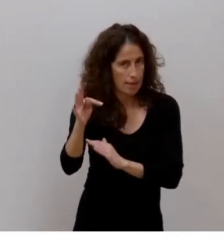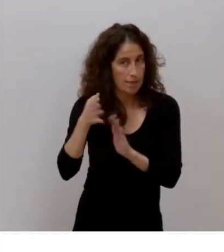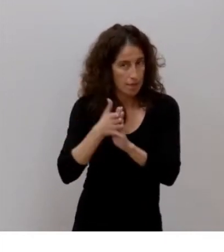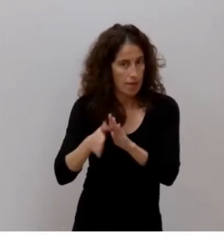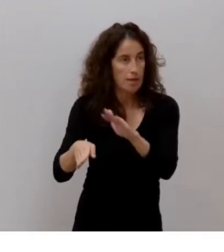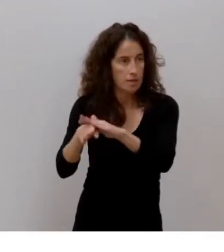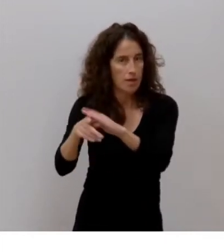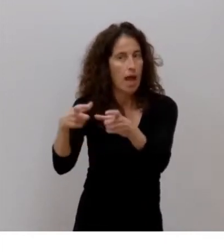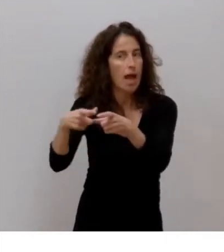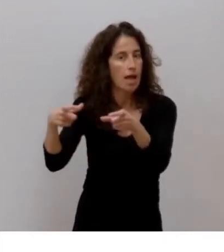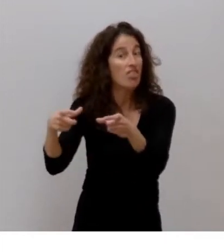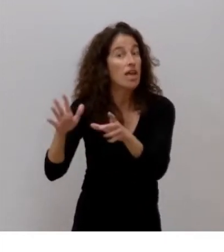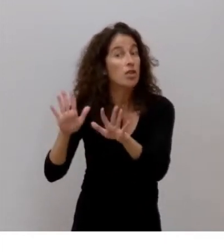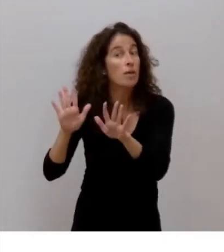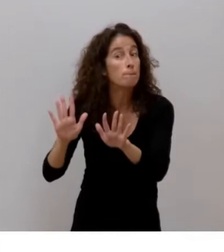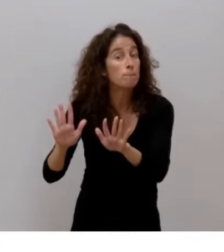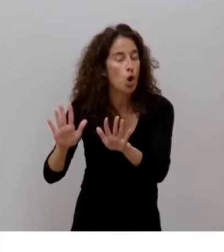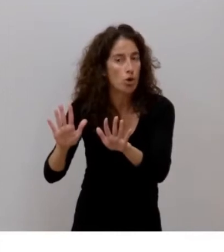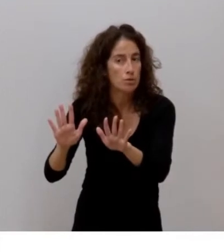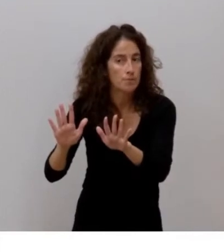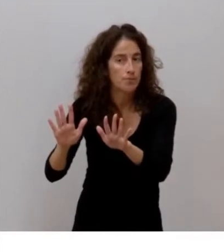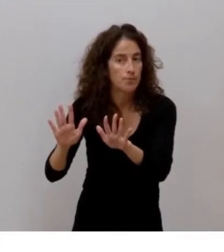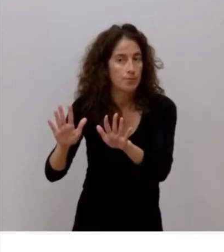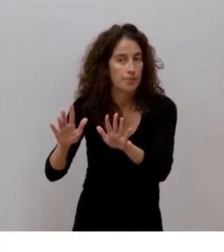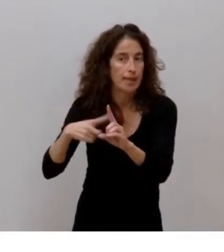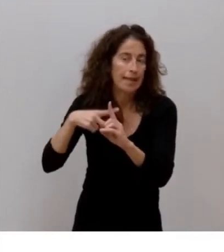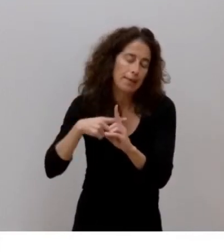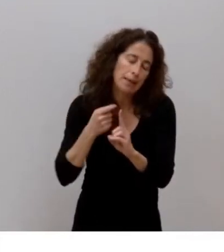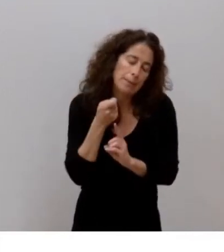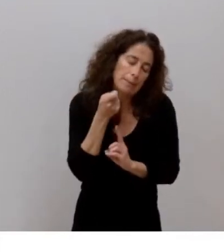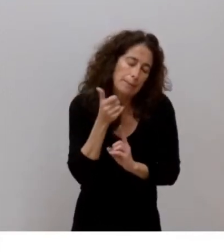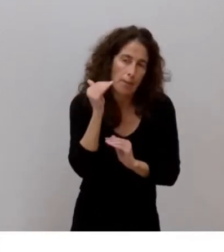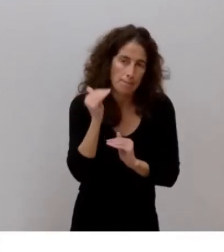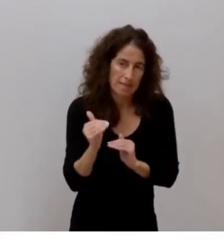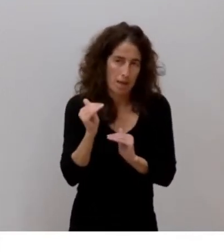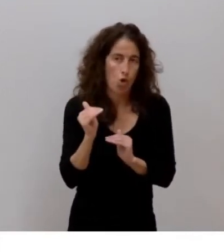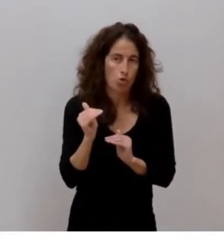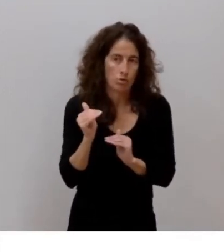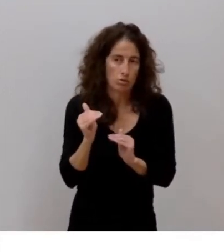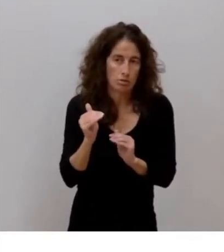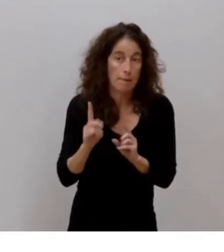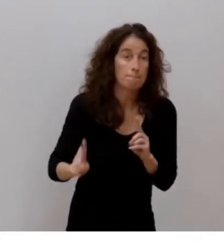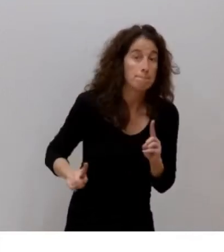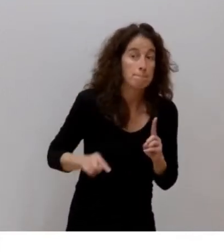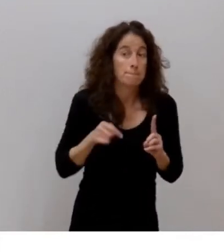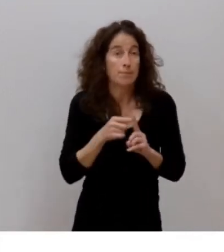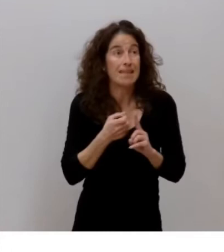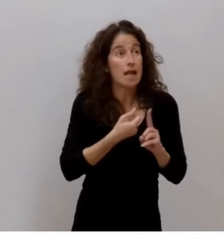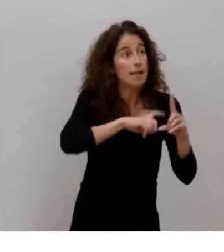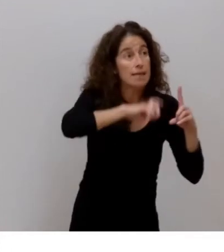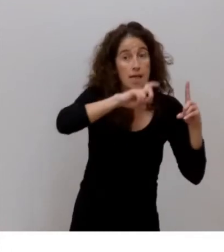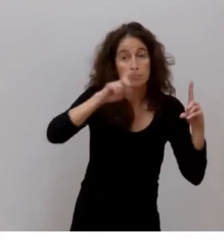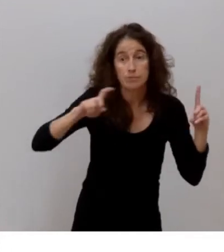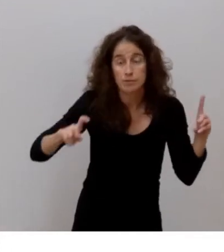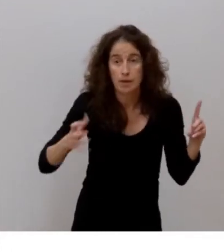pero ah pero sí que el nivel es más bajo eso conjuntamente con algunos indicadores como